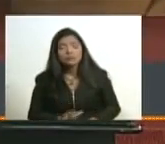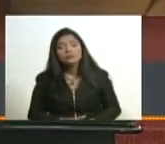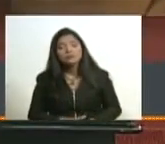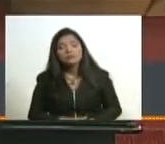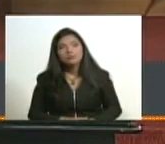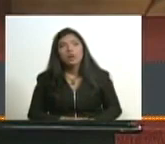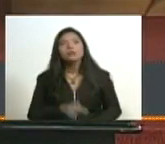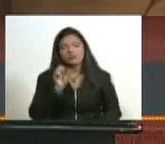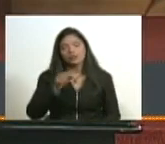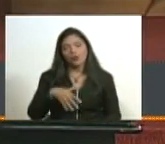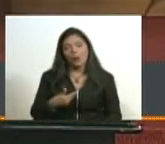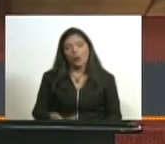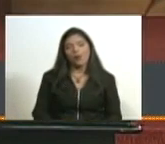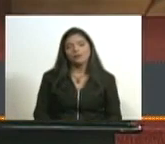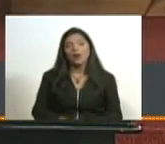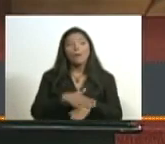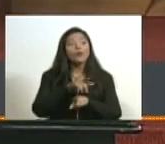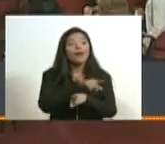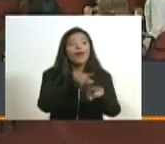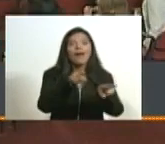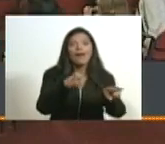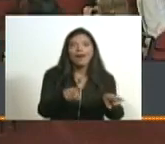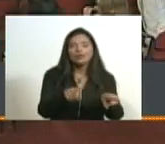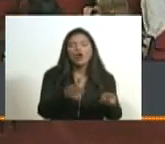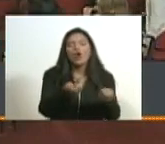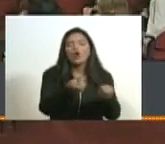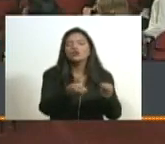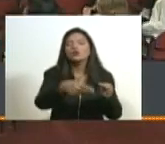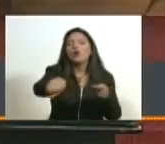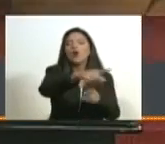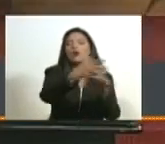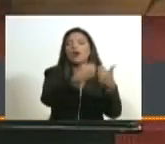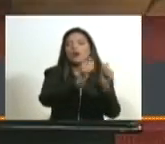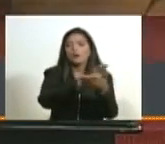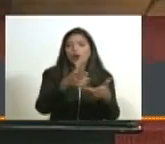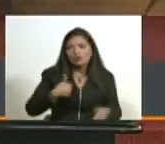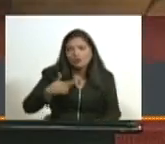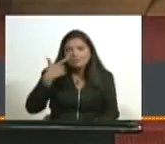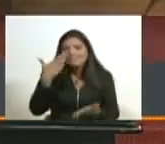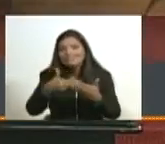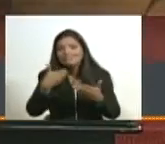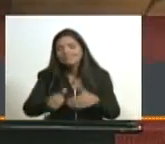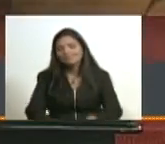Sí pueden hacerlo, porque ellos dirigen a los violentos. Me consta.